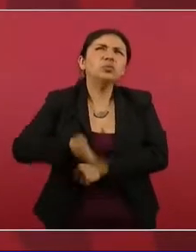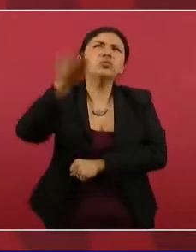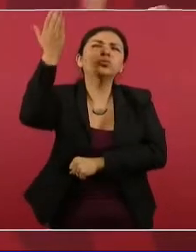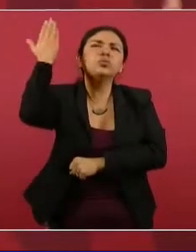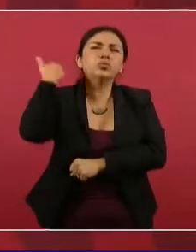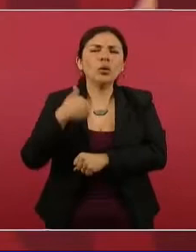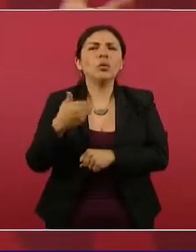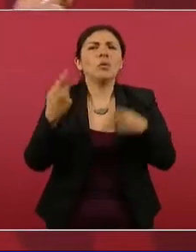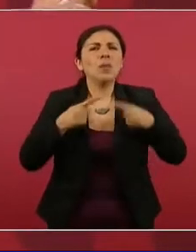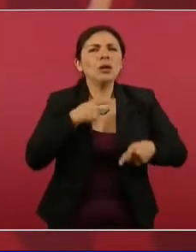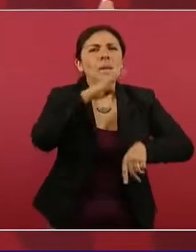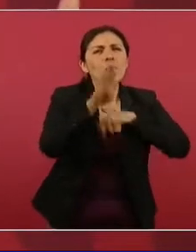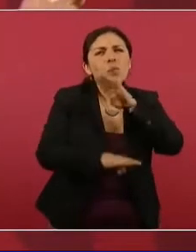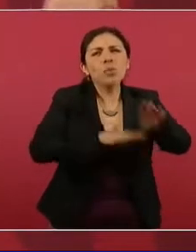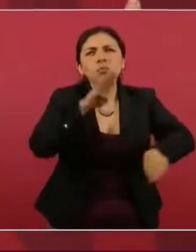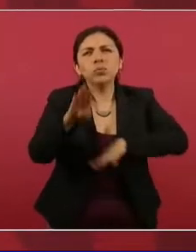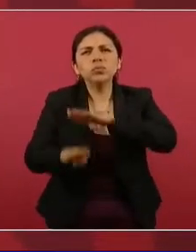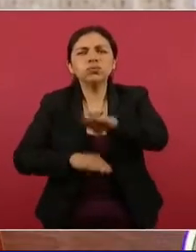y muertos